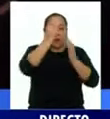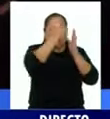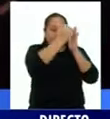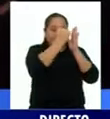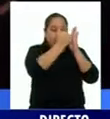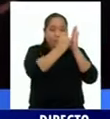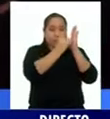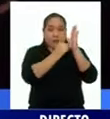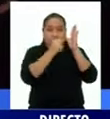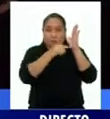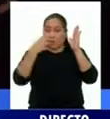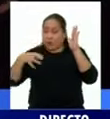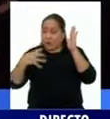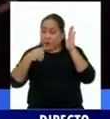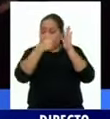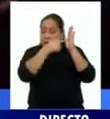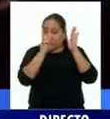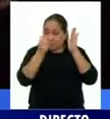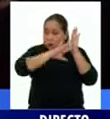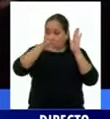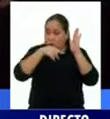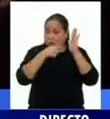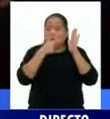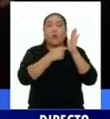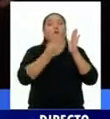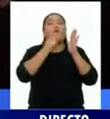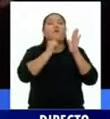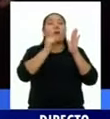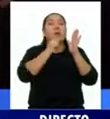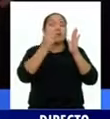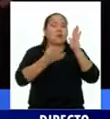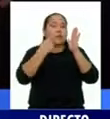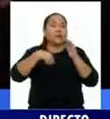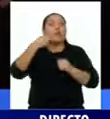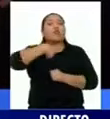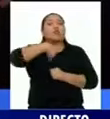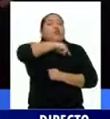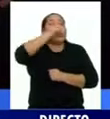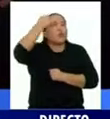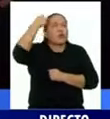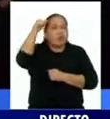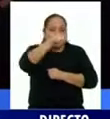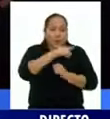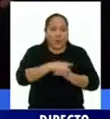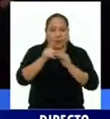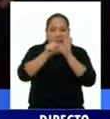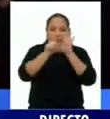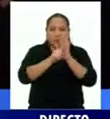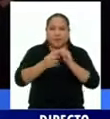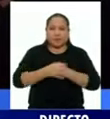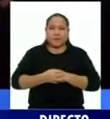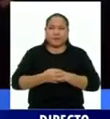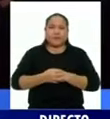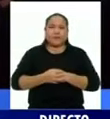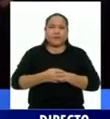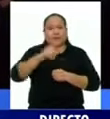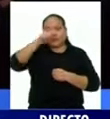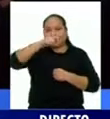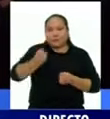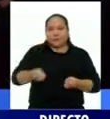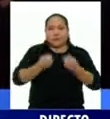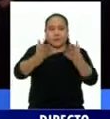claramente ese volumen. Lo que creemos en relación a la ley en general es que se deben